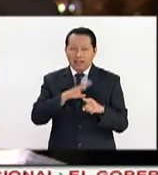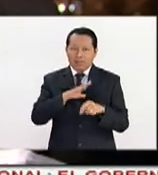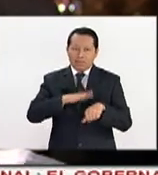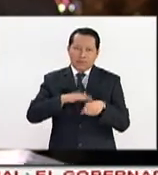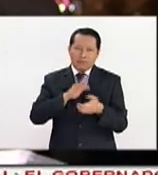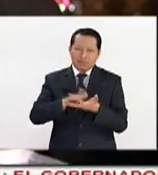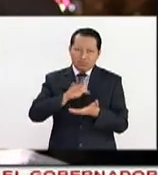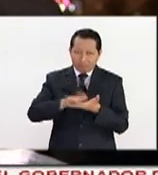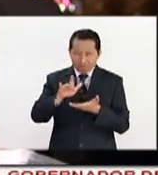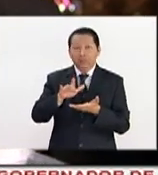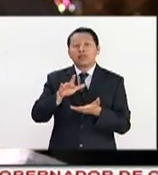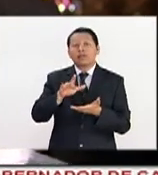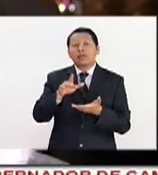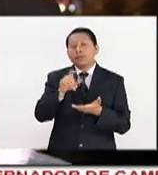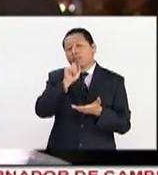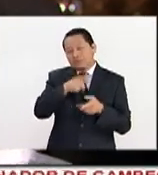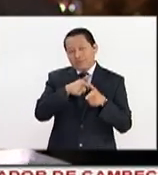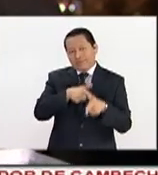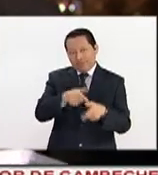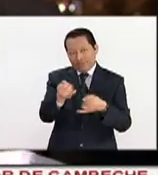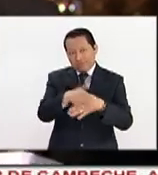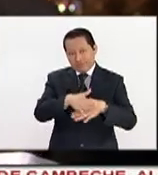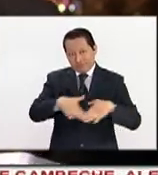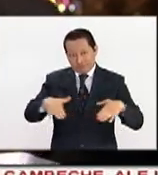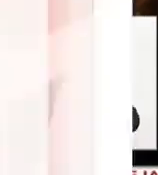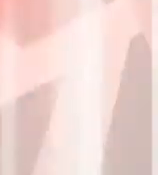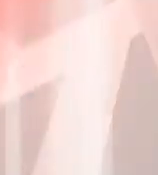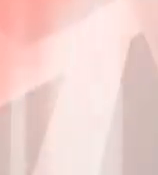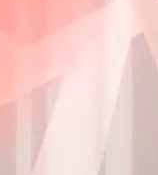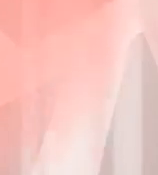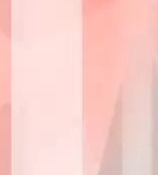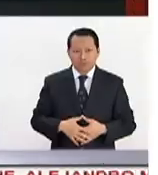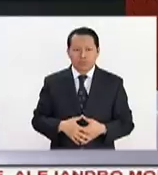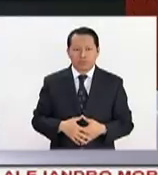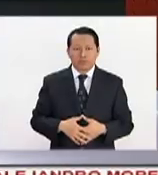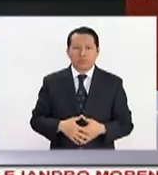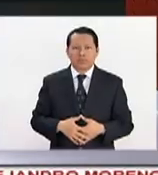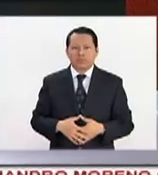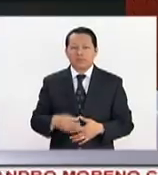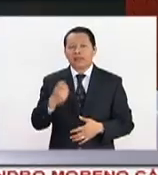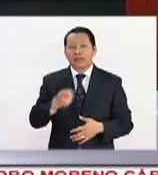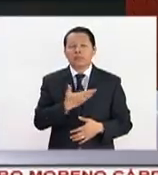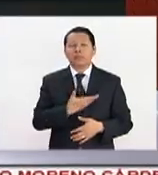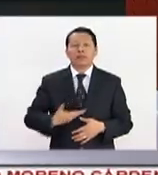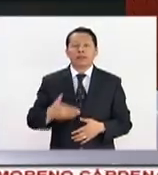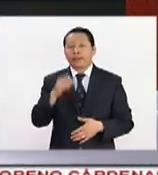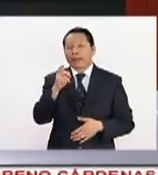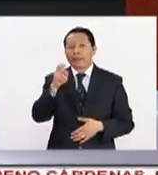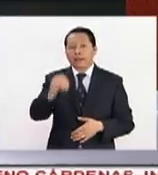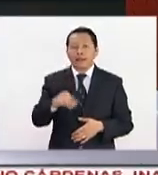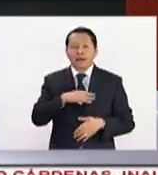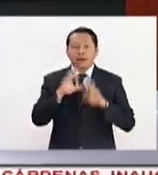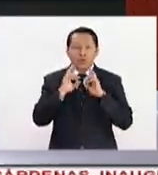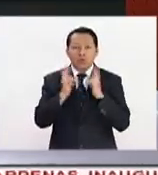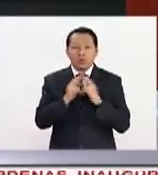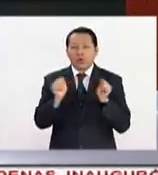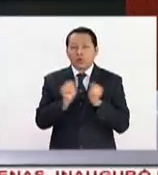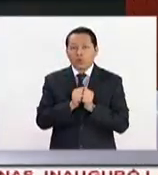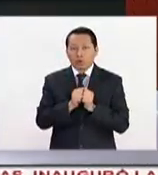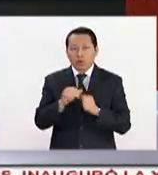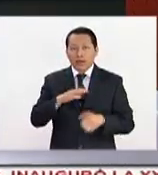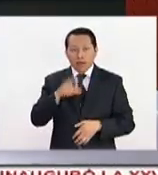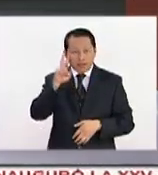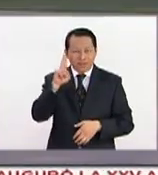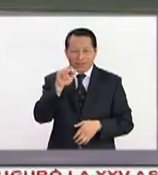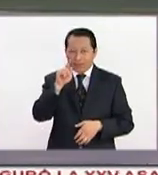les dice, seguiremos informando. Hasta la próxima. Así es, el presidente Enrique Peña Nieto se reunió con su homólogo de